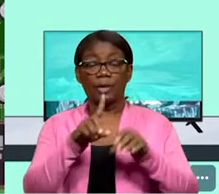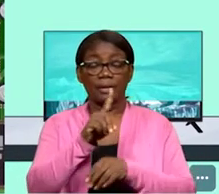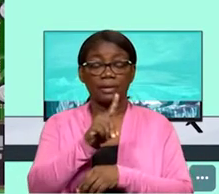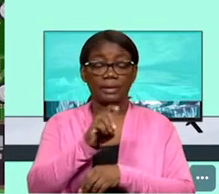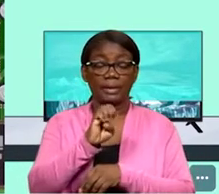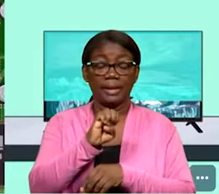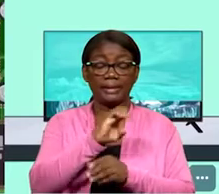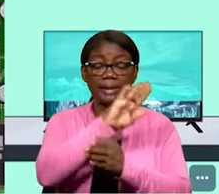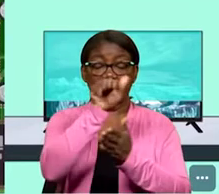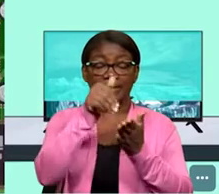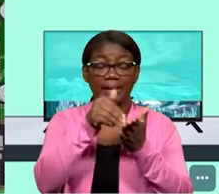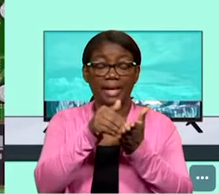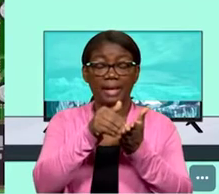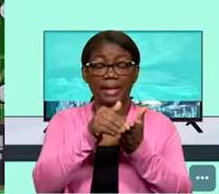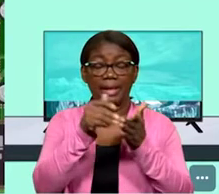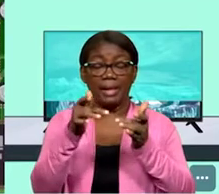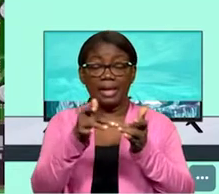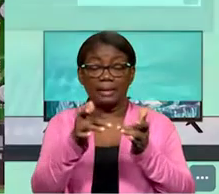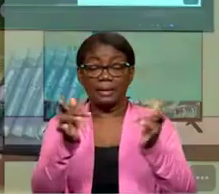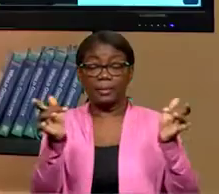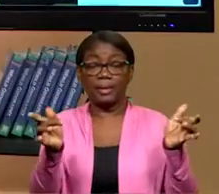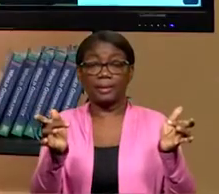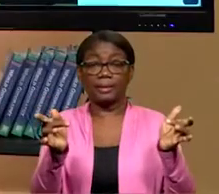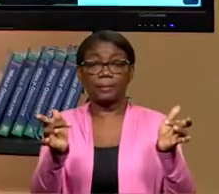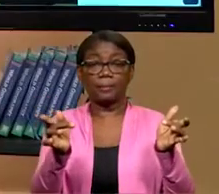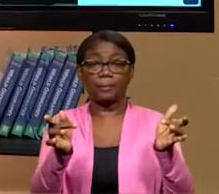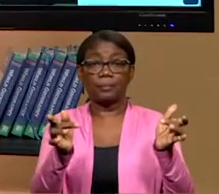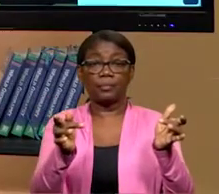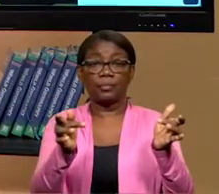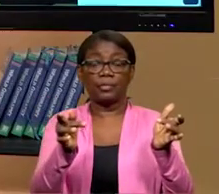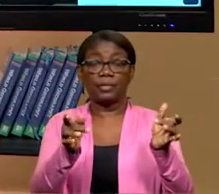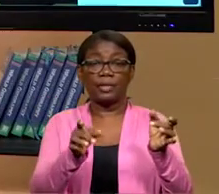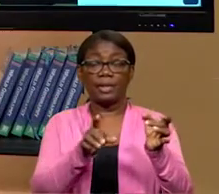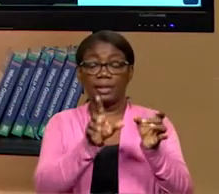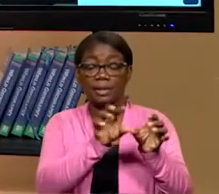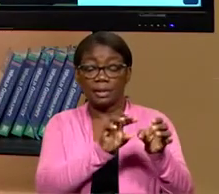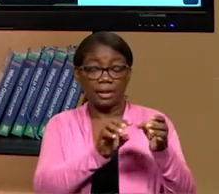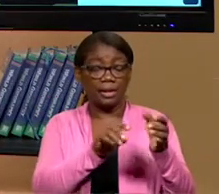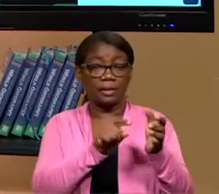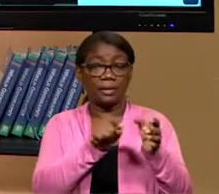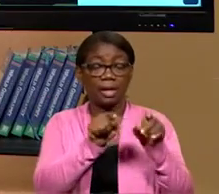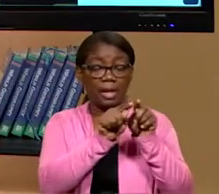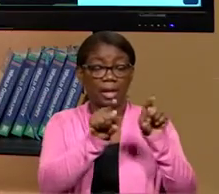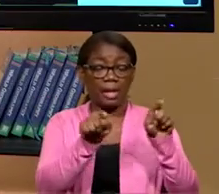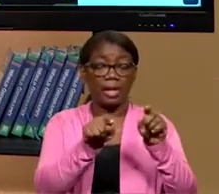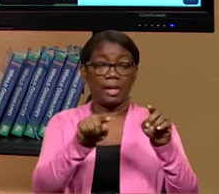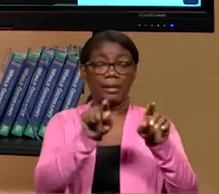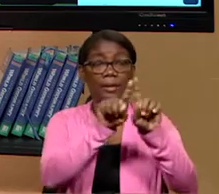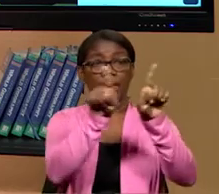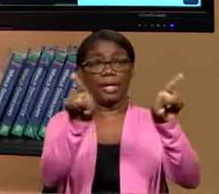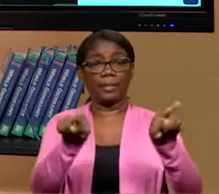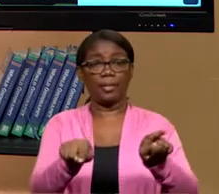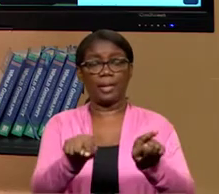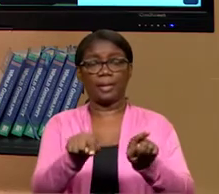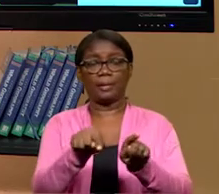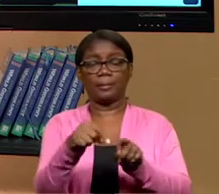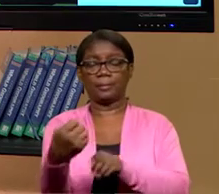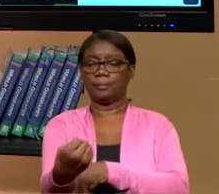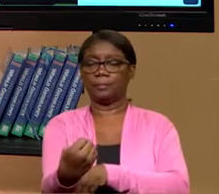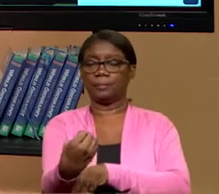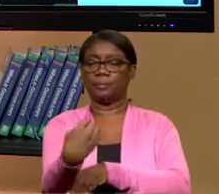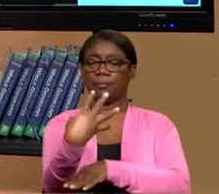desentrelazamiento. ¿Ok? Allí es donde se desentrelaza lo que es la imagen en el aspecto